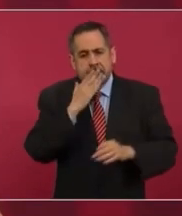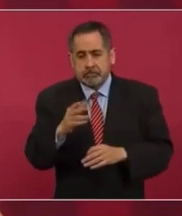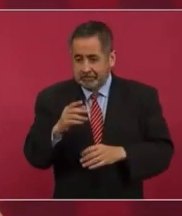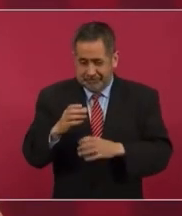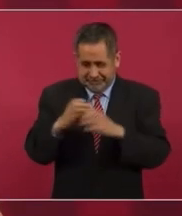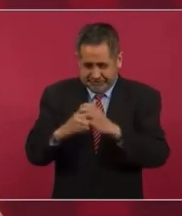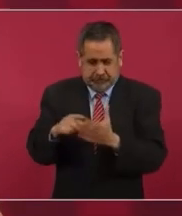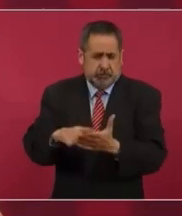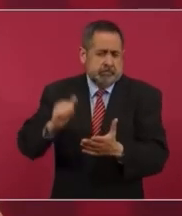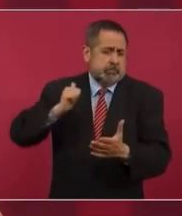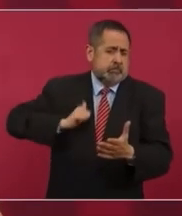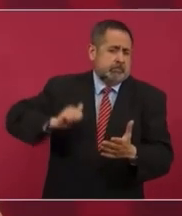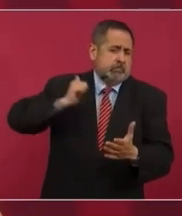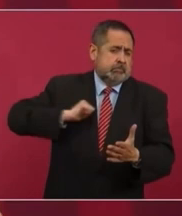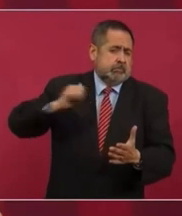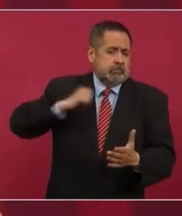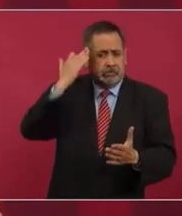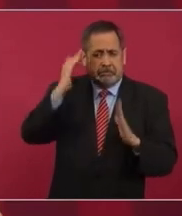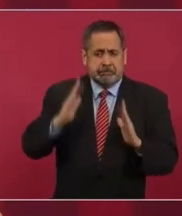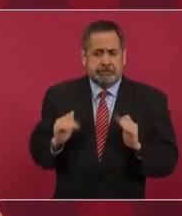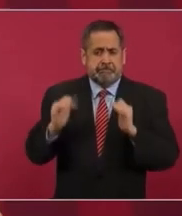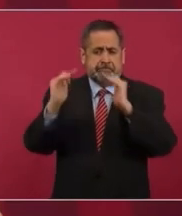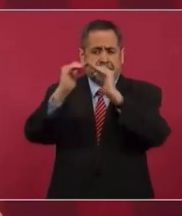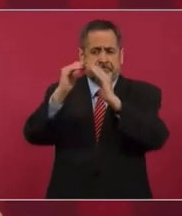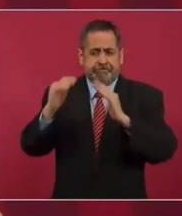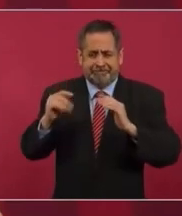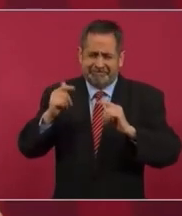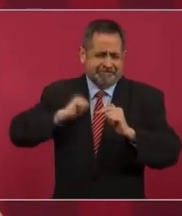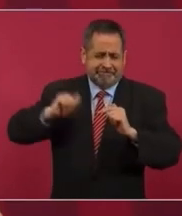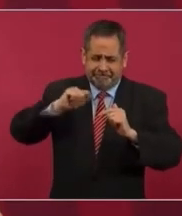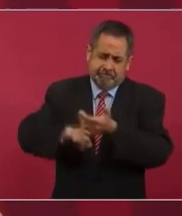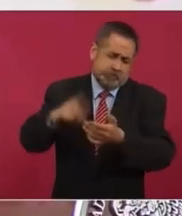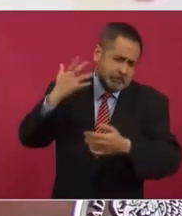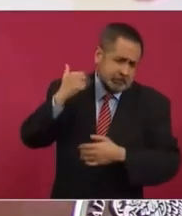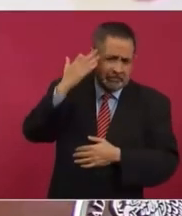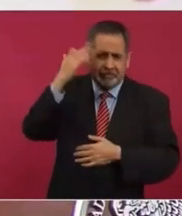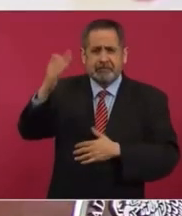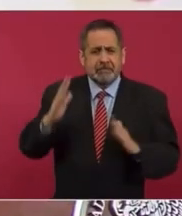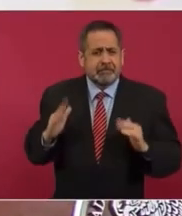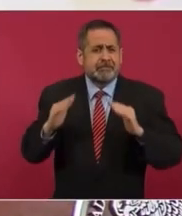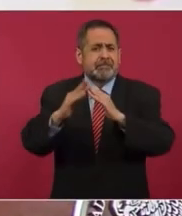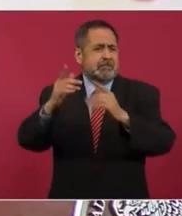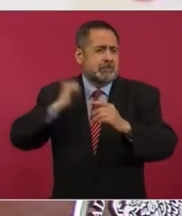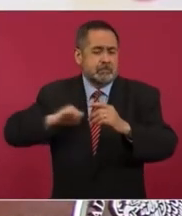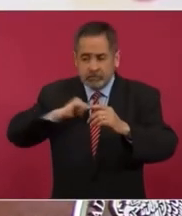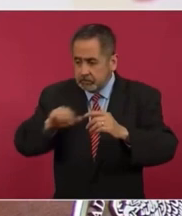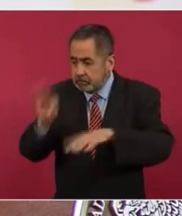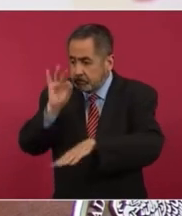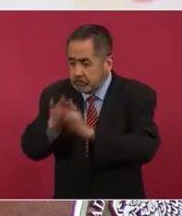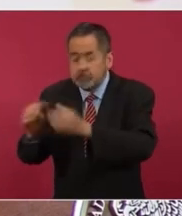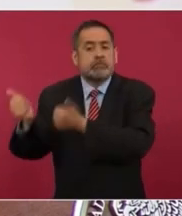Piezas arqueológicas de el México prehispánico.